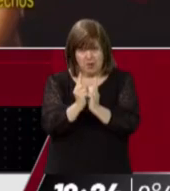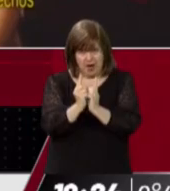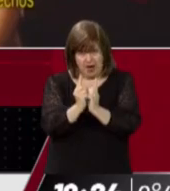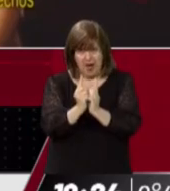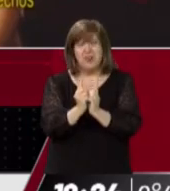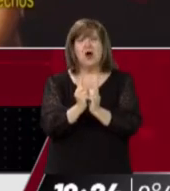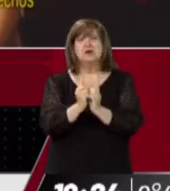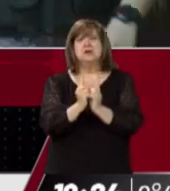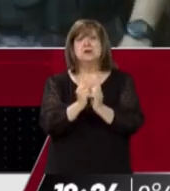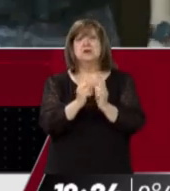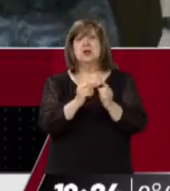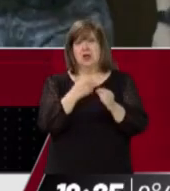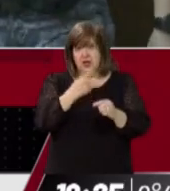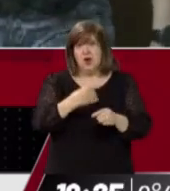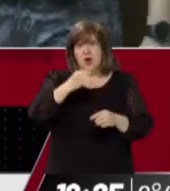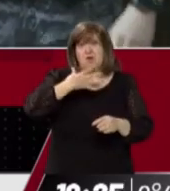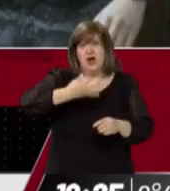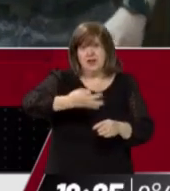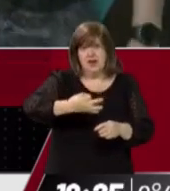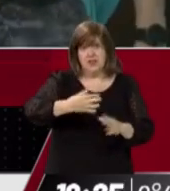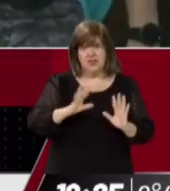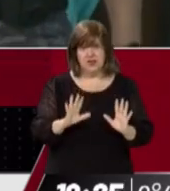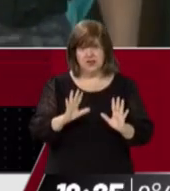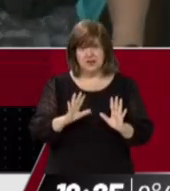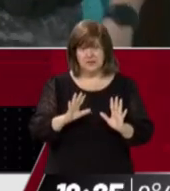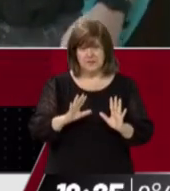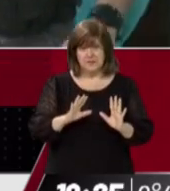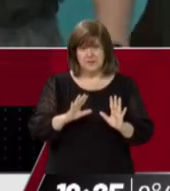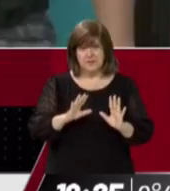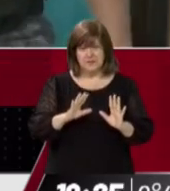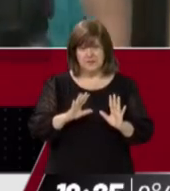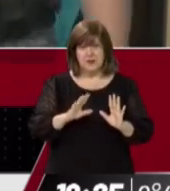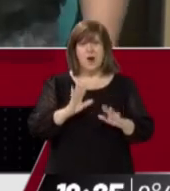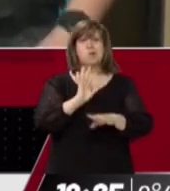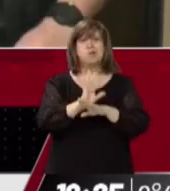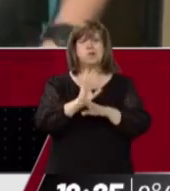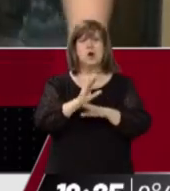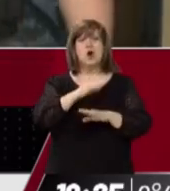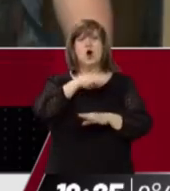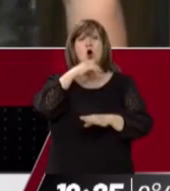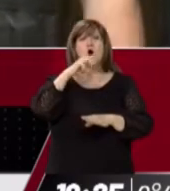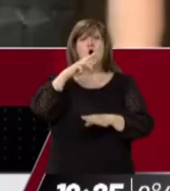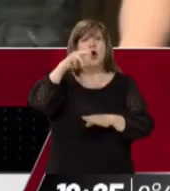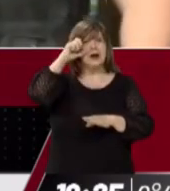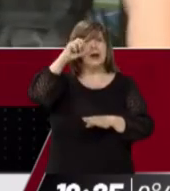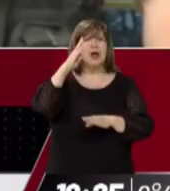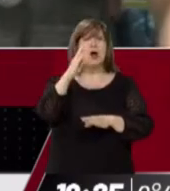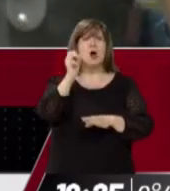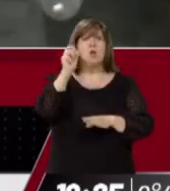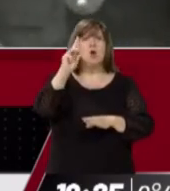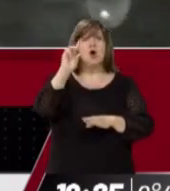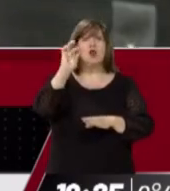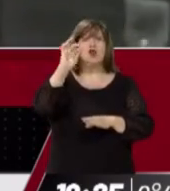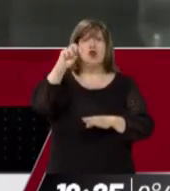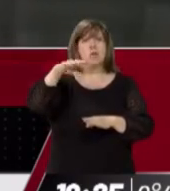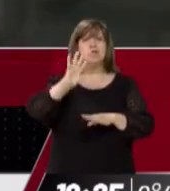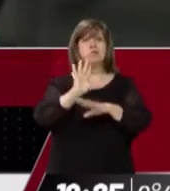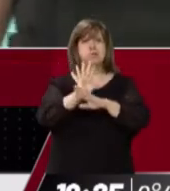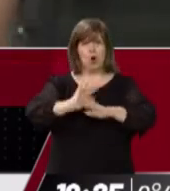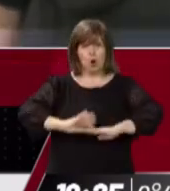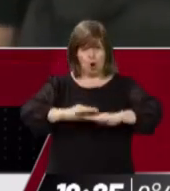abreviado pero confesó que era verdad o sea que Jorge bordó Jorge bordón exactamente